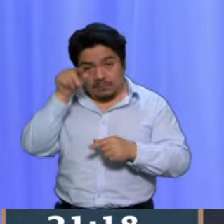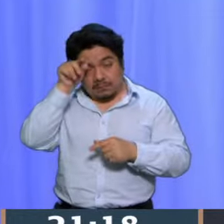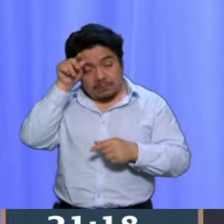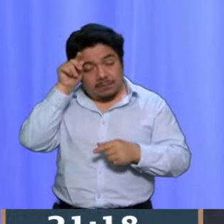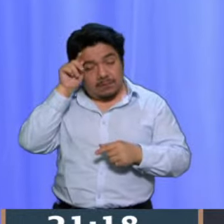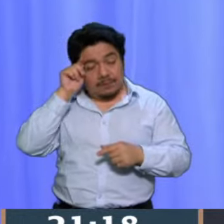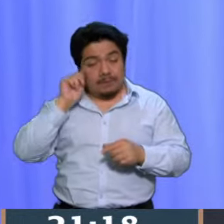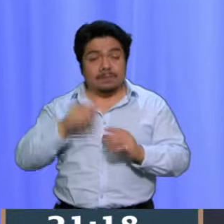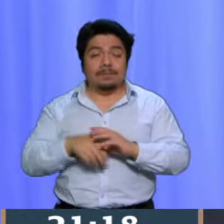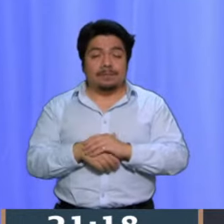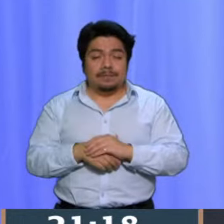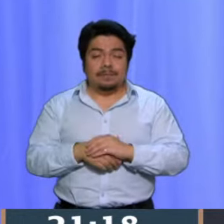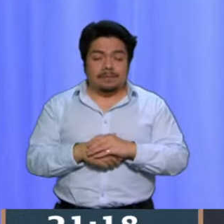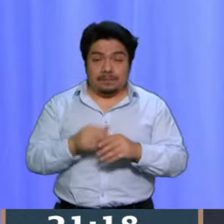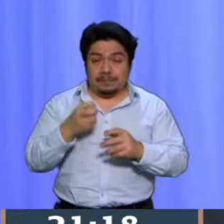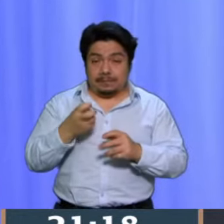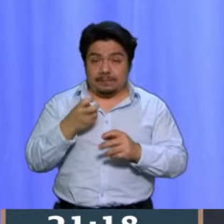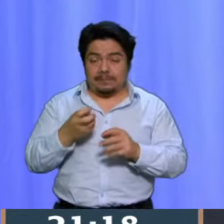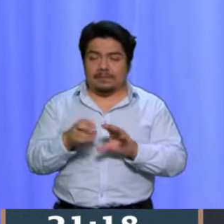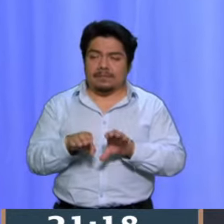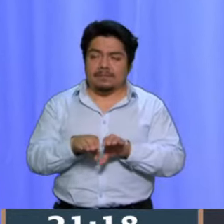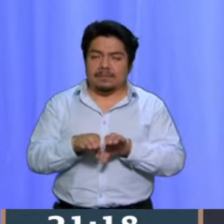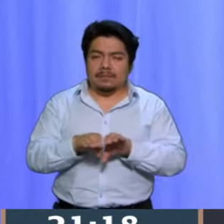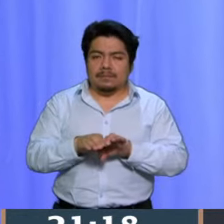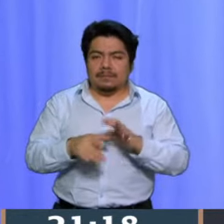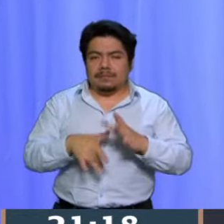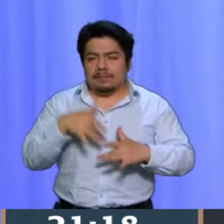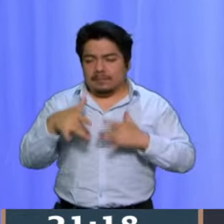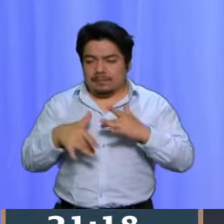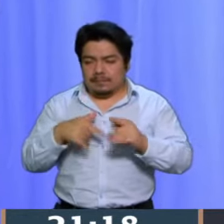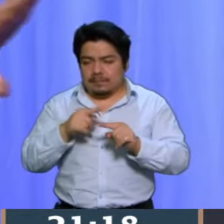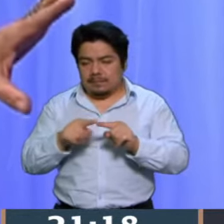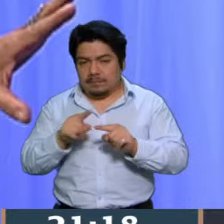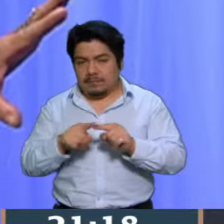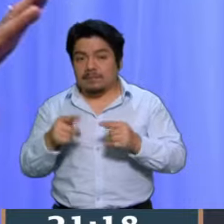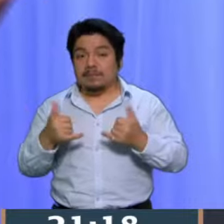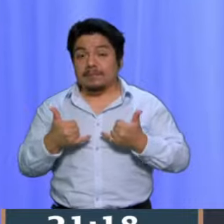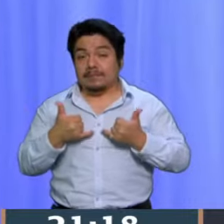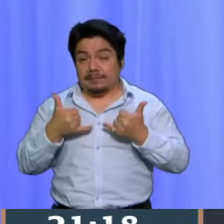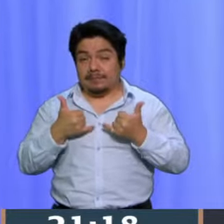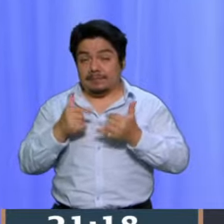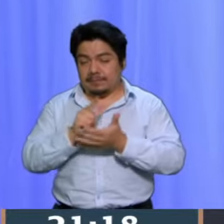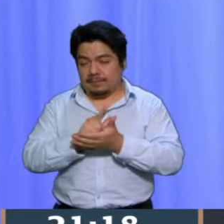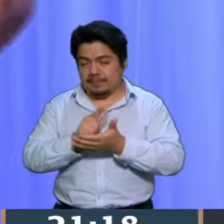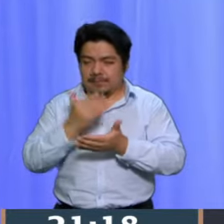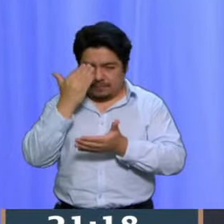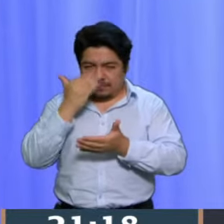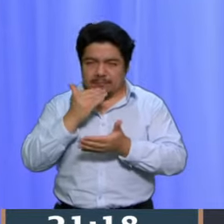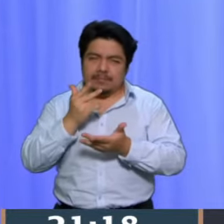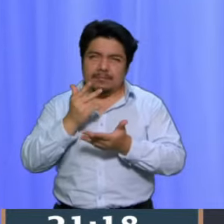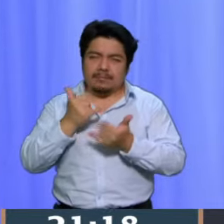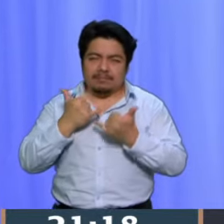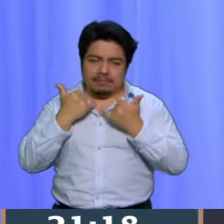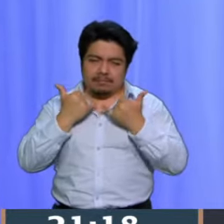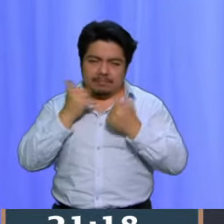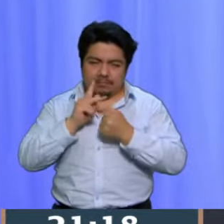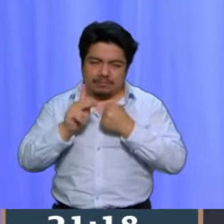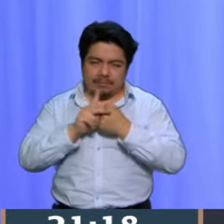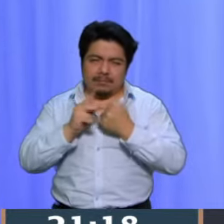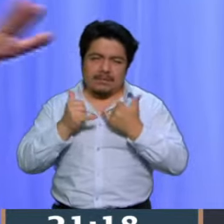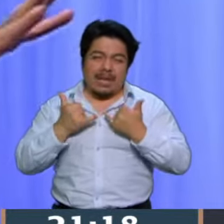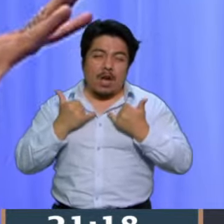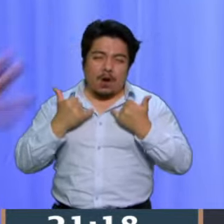pone ya en una situación de alejándonos de ser país de jóvenes, o de jovencitos, pues para decirlo así, de